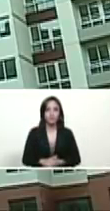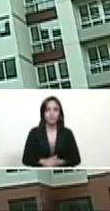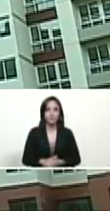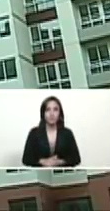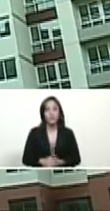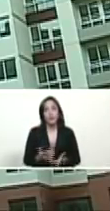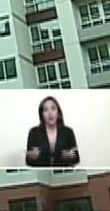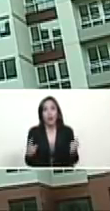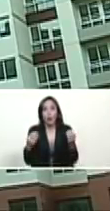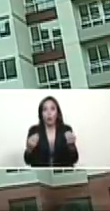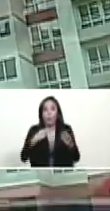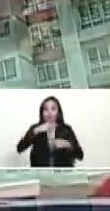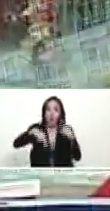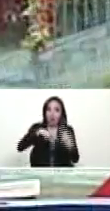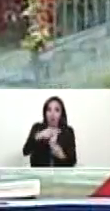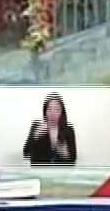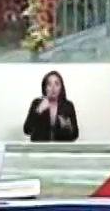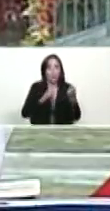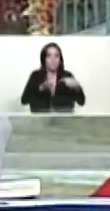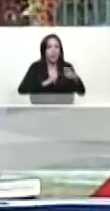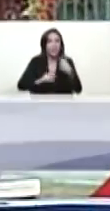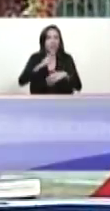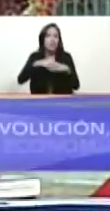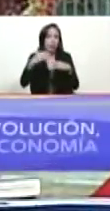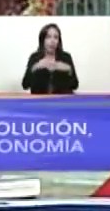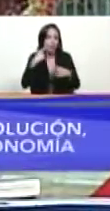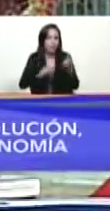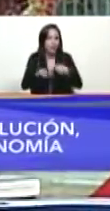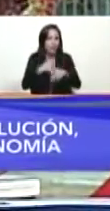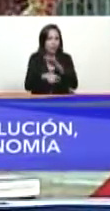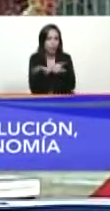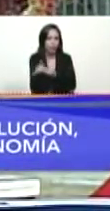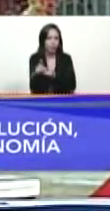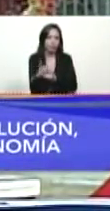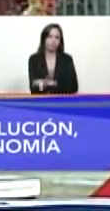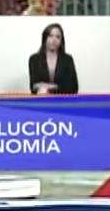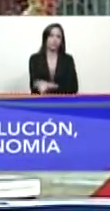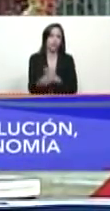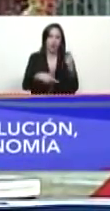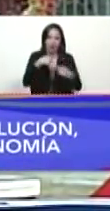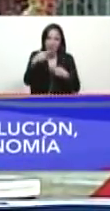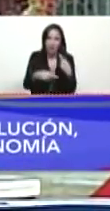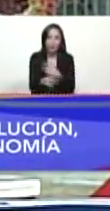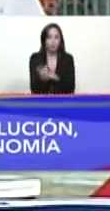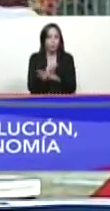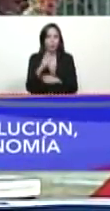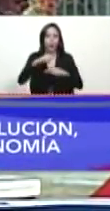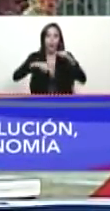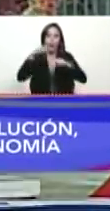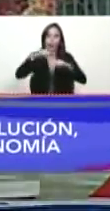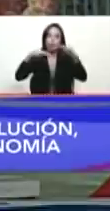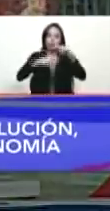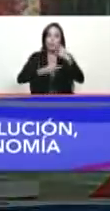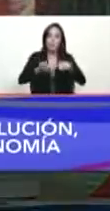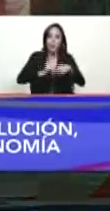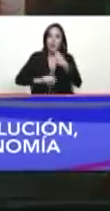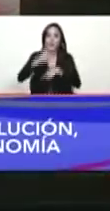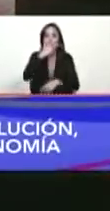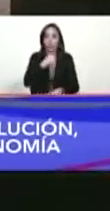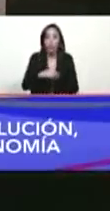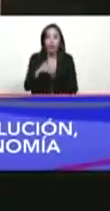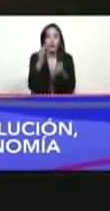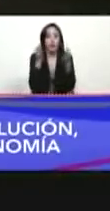¿Y la revolución le vende a ustedes los apartamentos en dólares? La revolución construye y vende en bolívares a